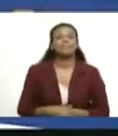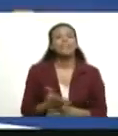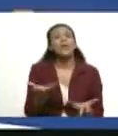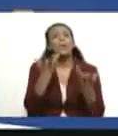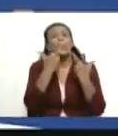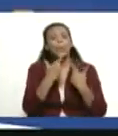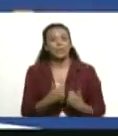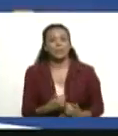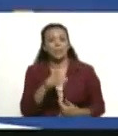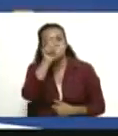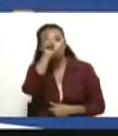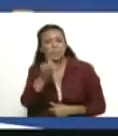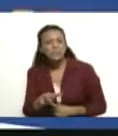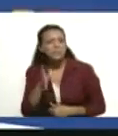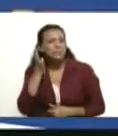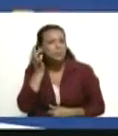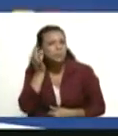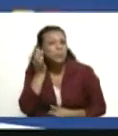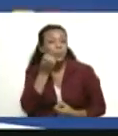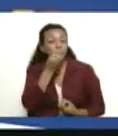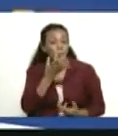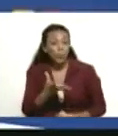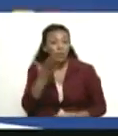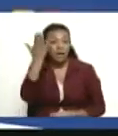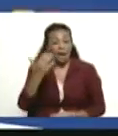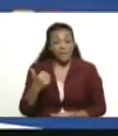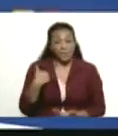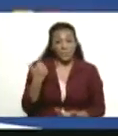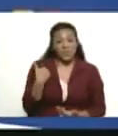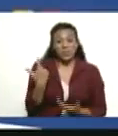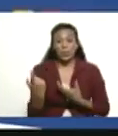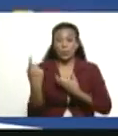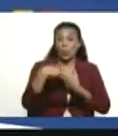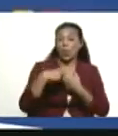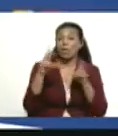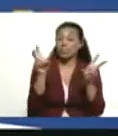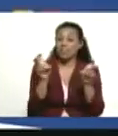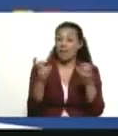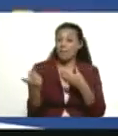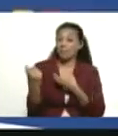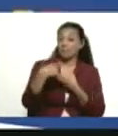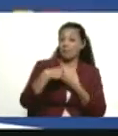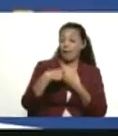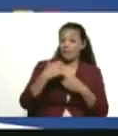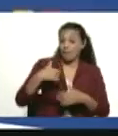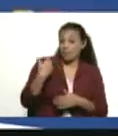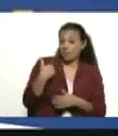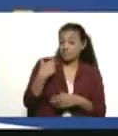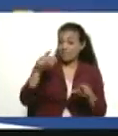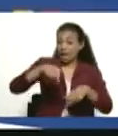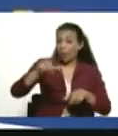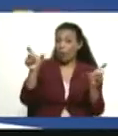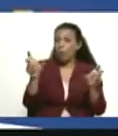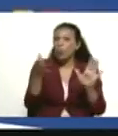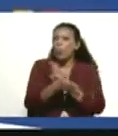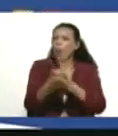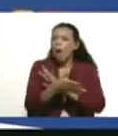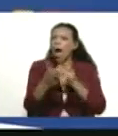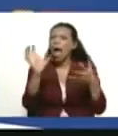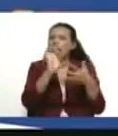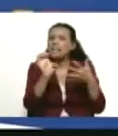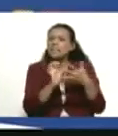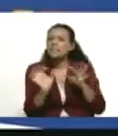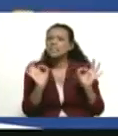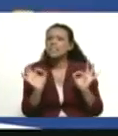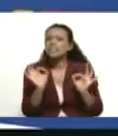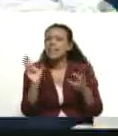además, bien bueno porque tú aprovechaste y metiste otro tema. Sí, mi presidente. ¿Qué otros temas metiste? ¿Qué se